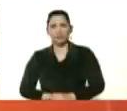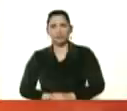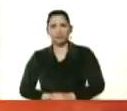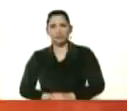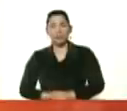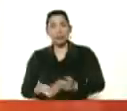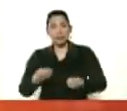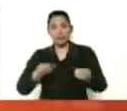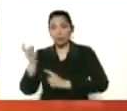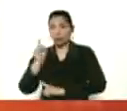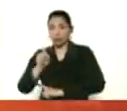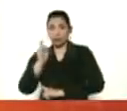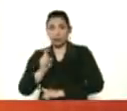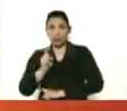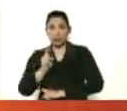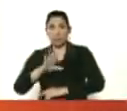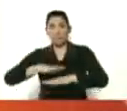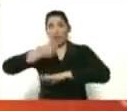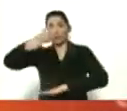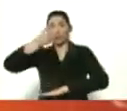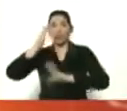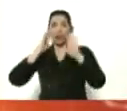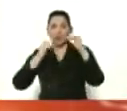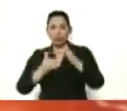Servicios que requieren mayor atención.